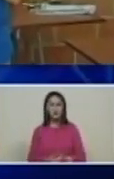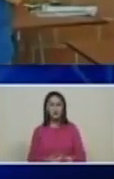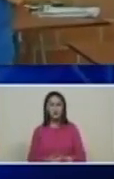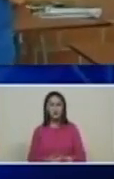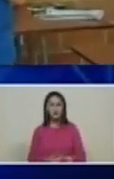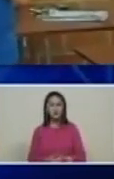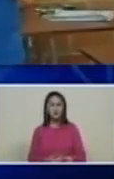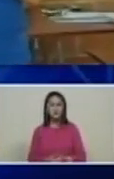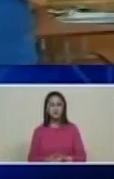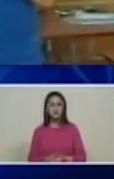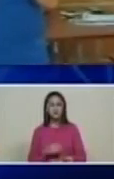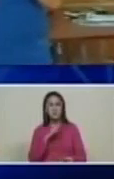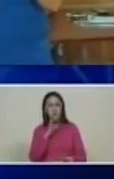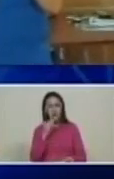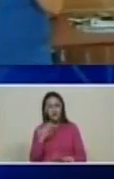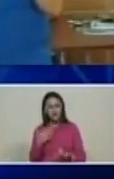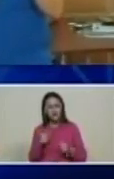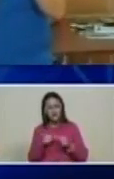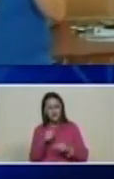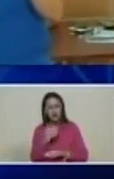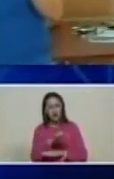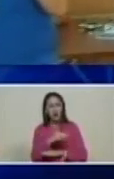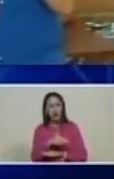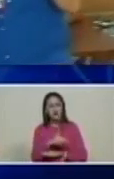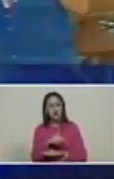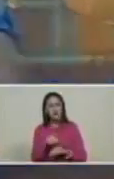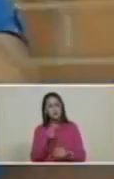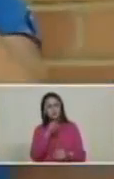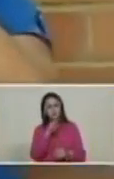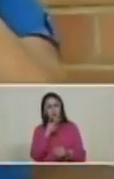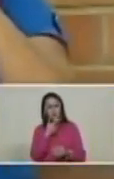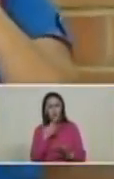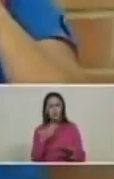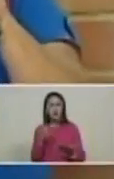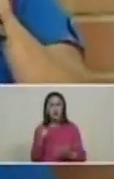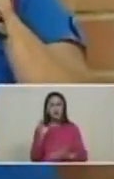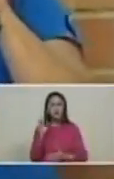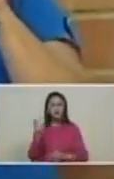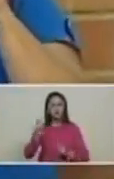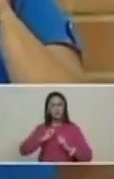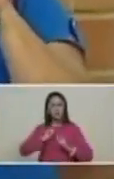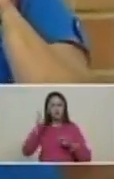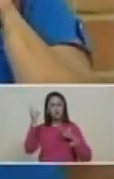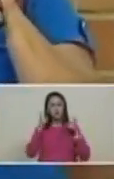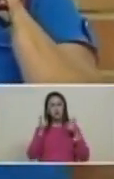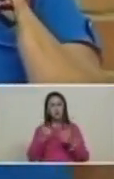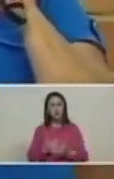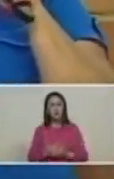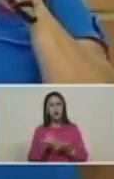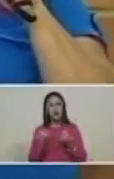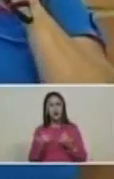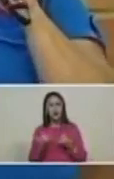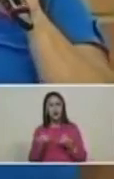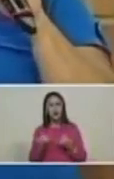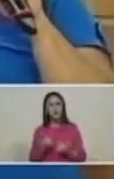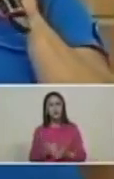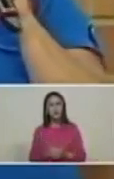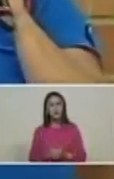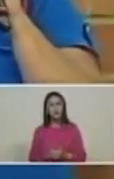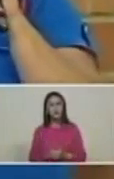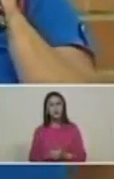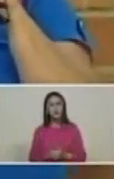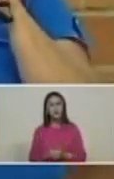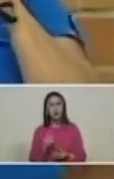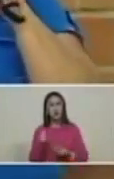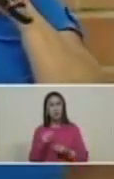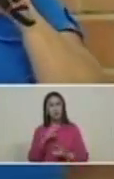en las calles con este proyecto país tan hermoso que nos lo dejó Chávez y hoy por hoy continúa usted? ¿Cómo